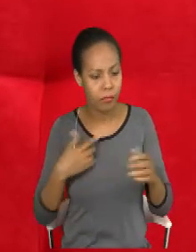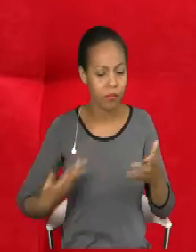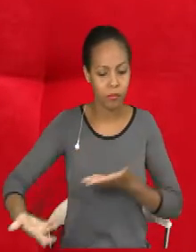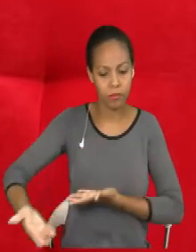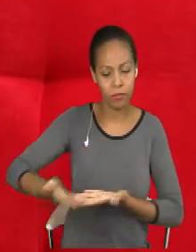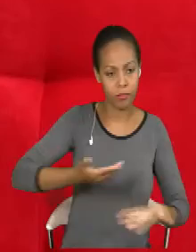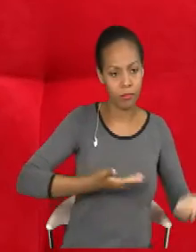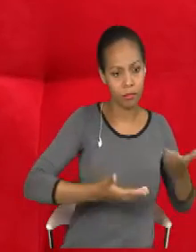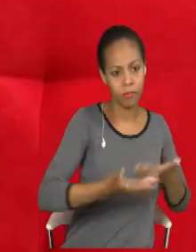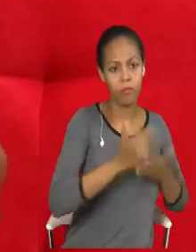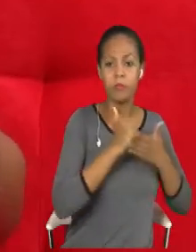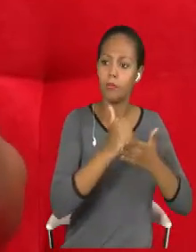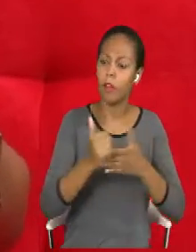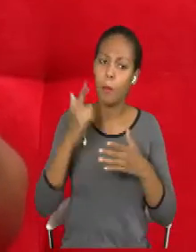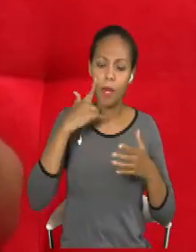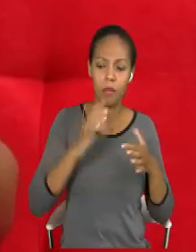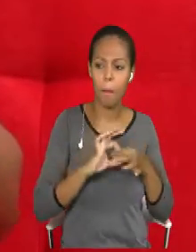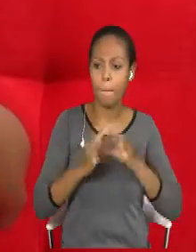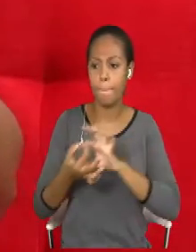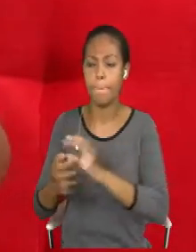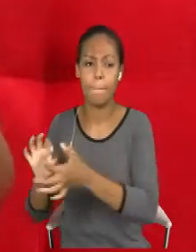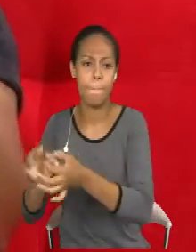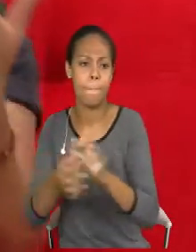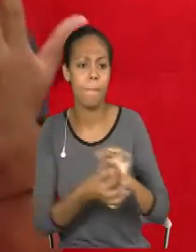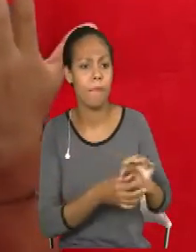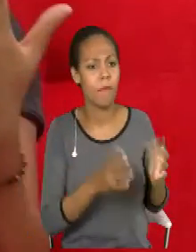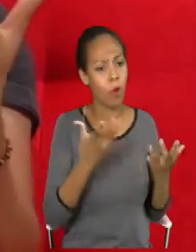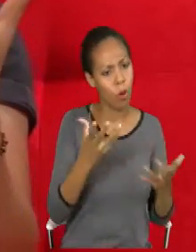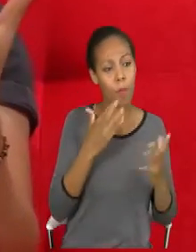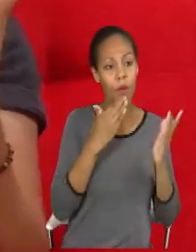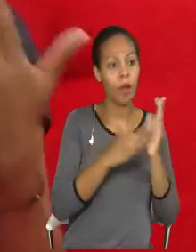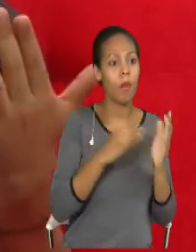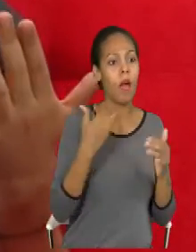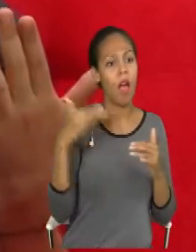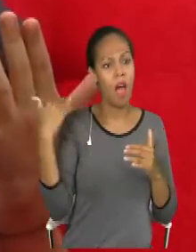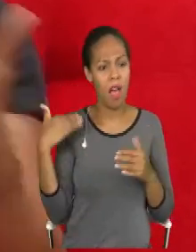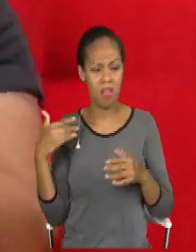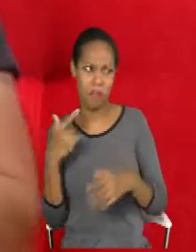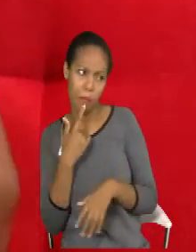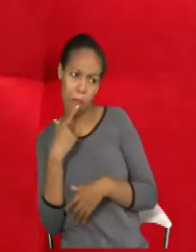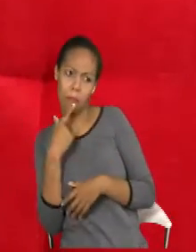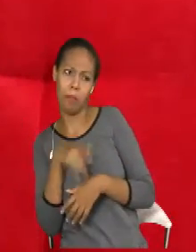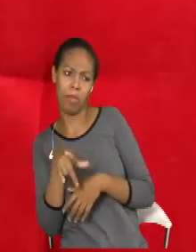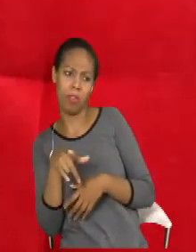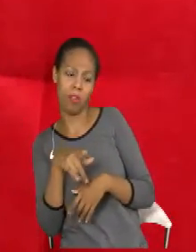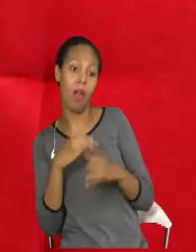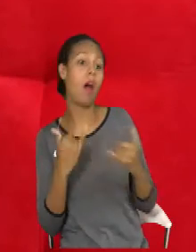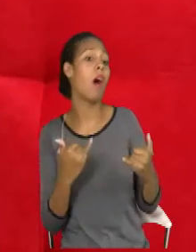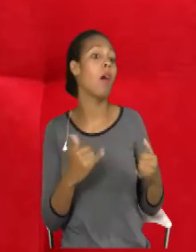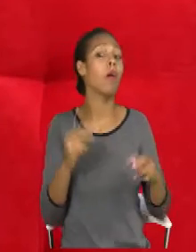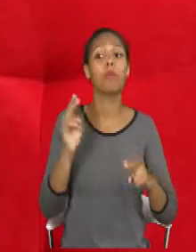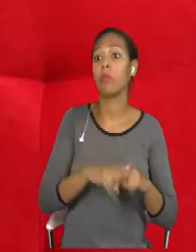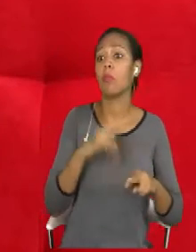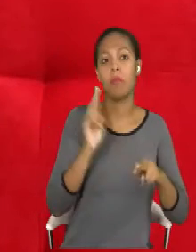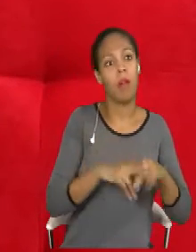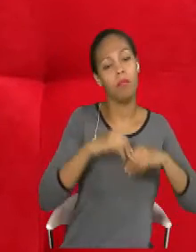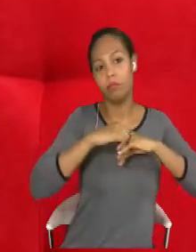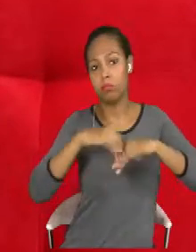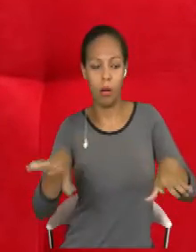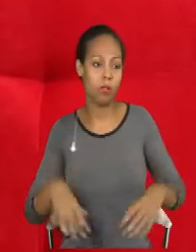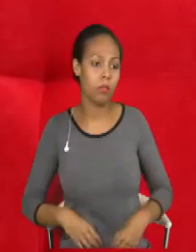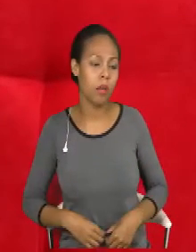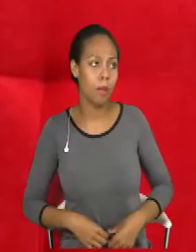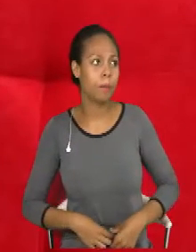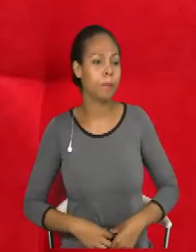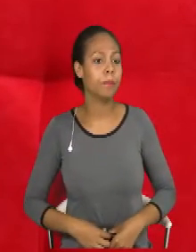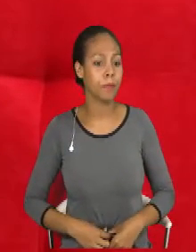que ideas de negocio que antes parecían como extrañas, hoy en día son el boom. Hace poco leía el